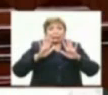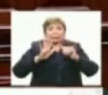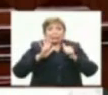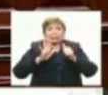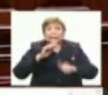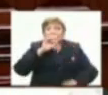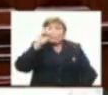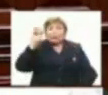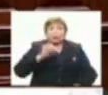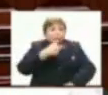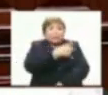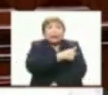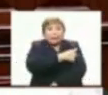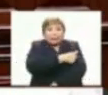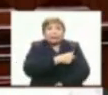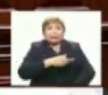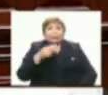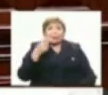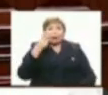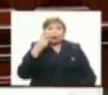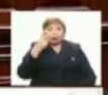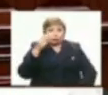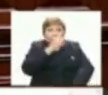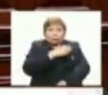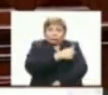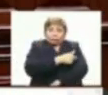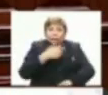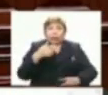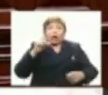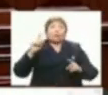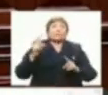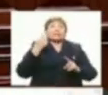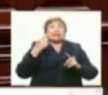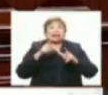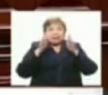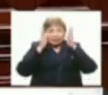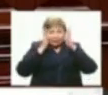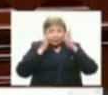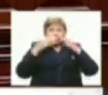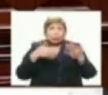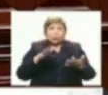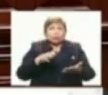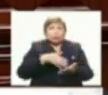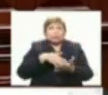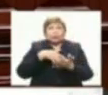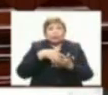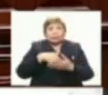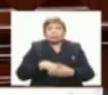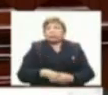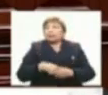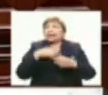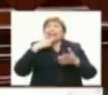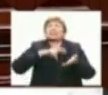de la población vacunada con dos dosis y un primer nivel de atención muy débil.